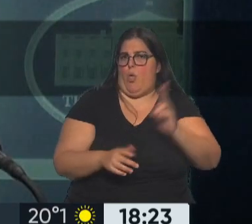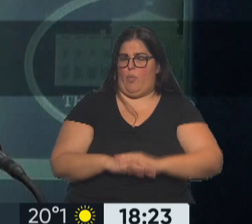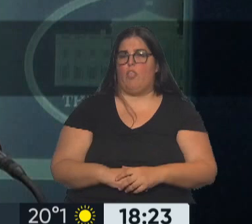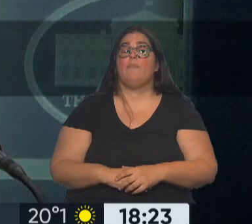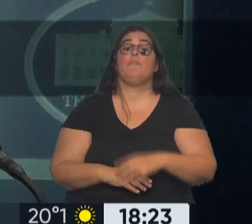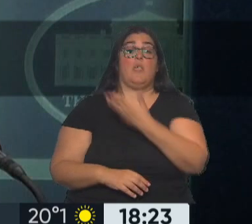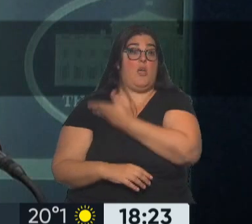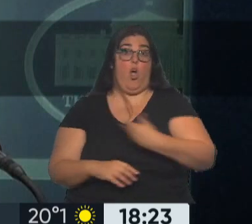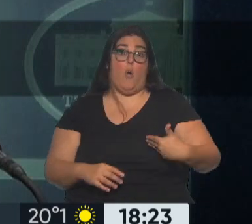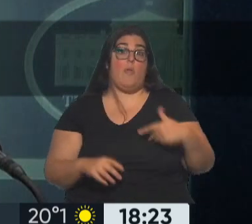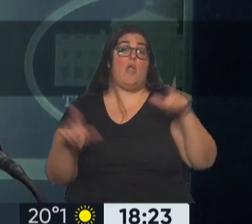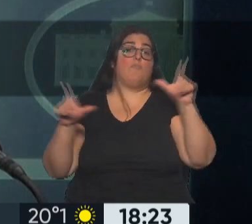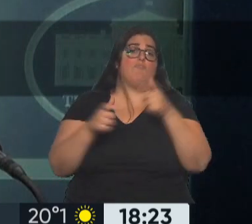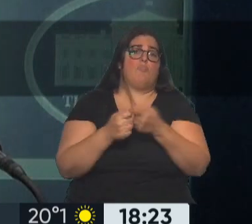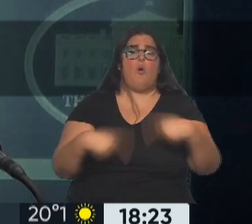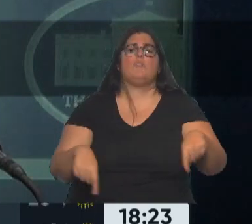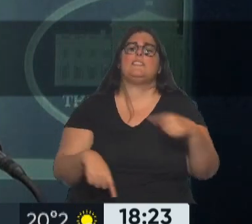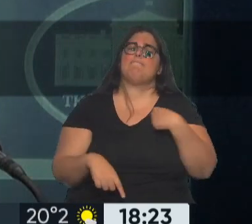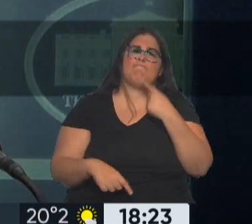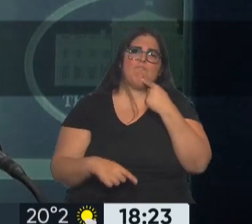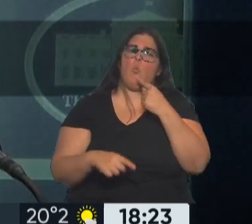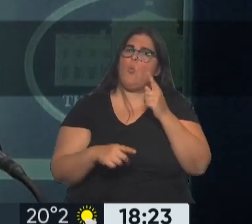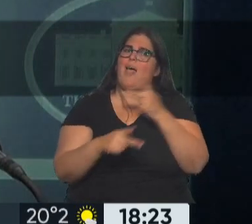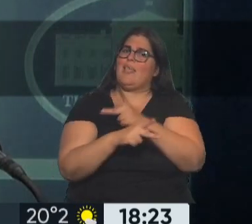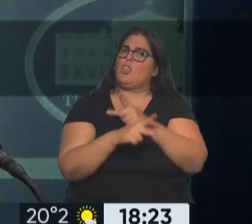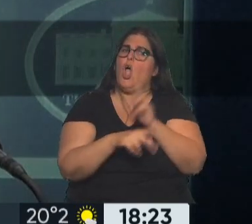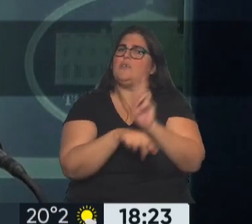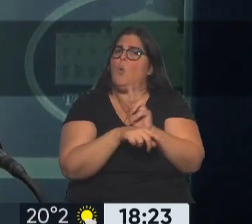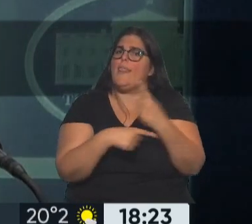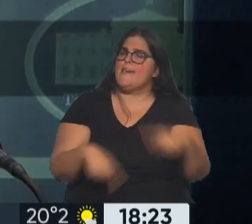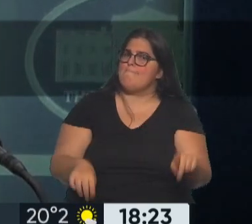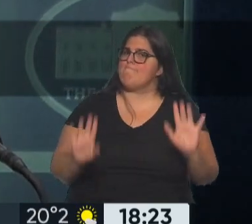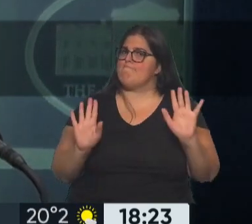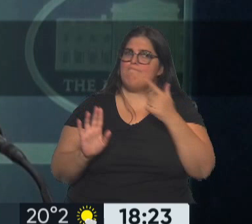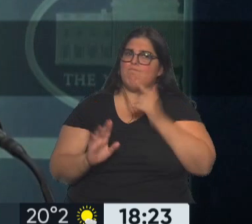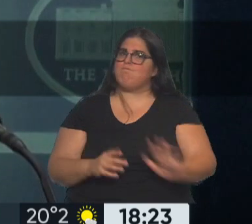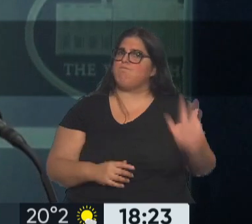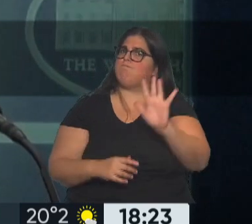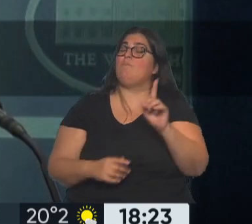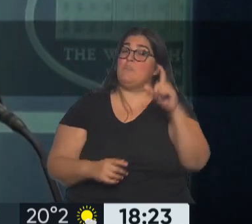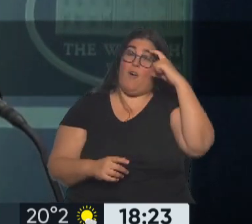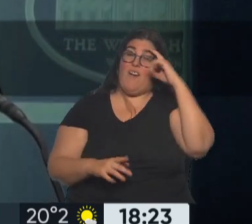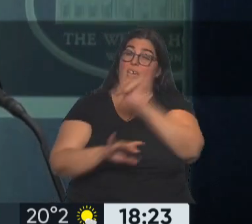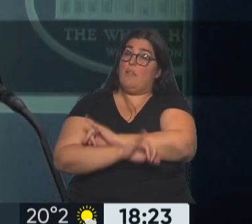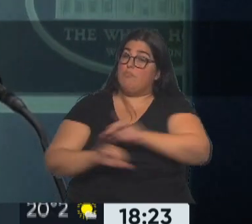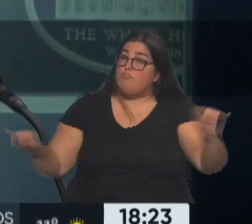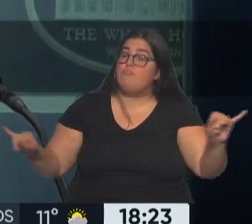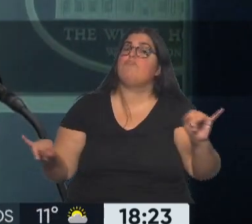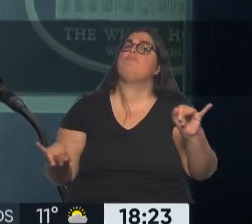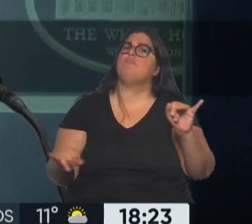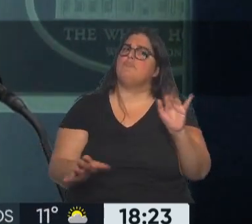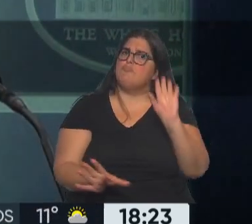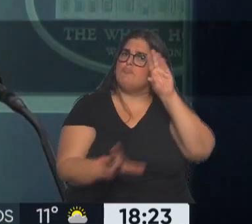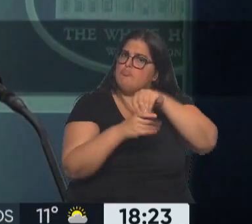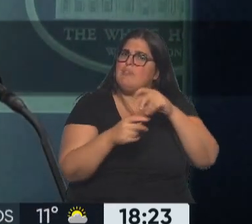has concerns, security concerns about TikTok, even though the campaign has now joined it. Again, I